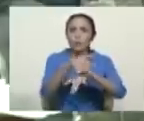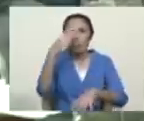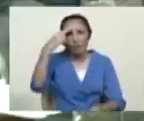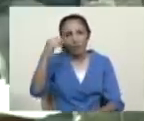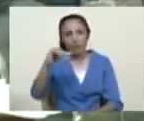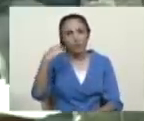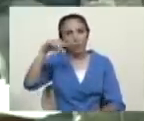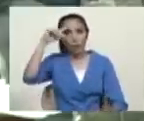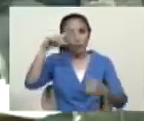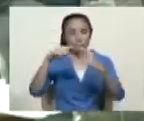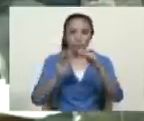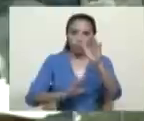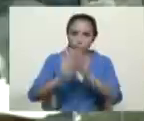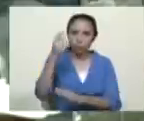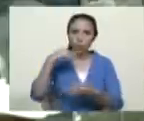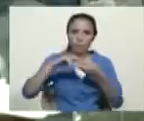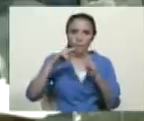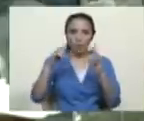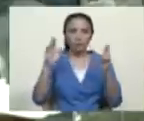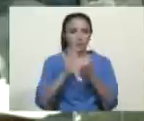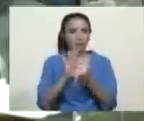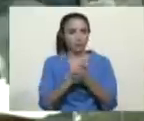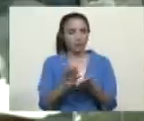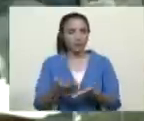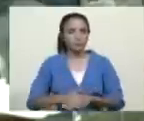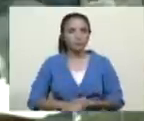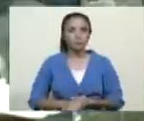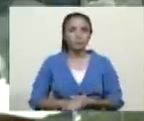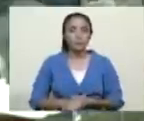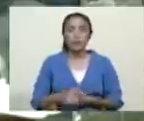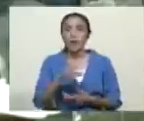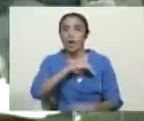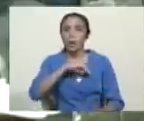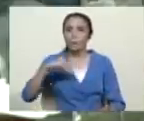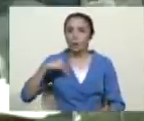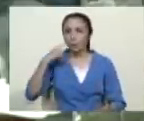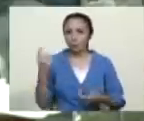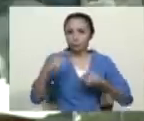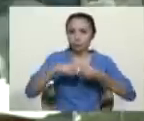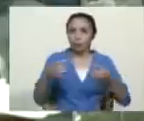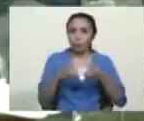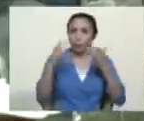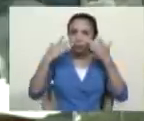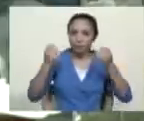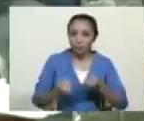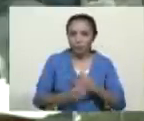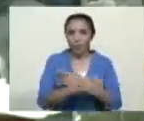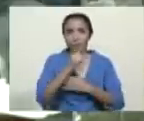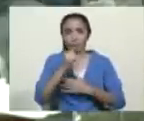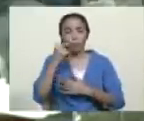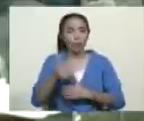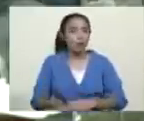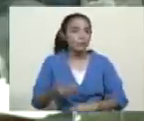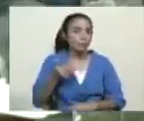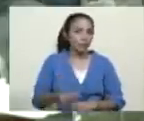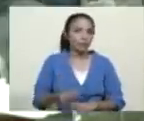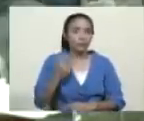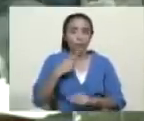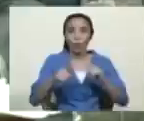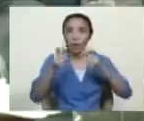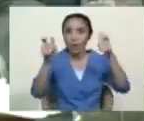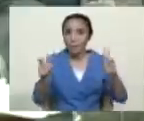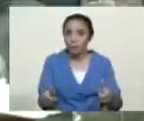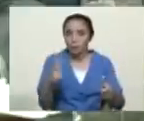alcanzar un futuro más seguro y próspero. Los miembros del Consejo de Seguridad subrayaron que es importante que todos los